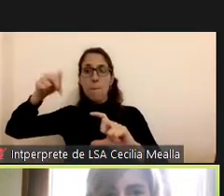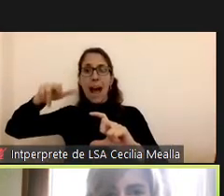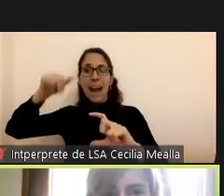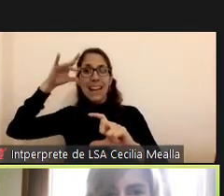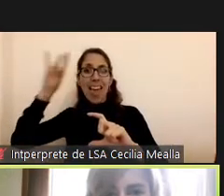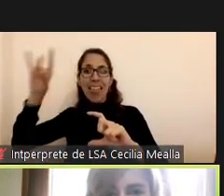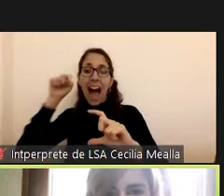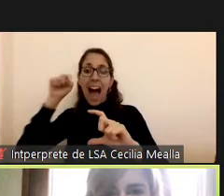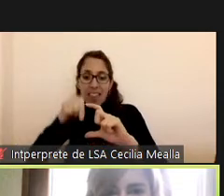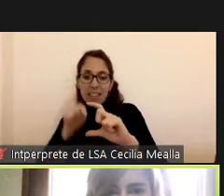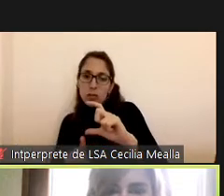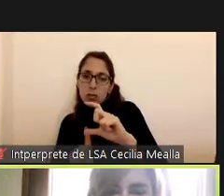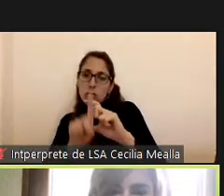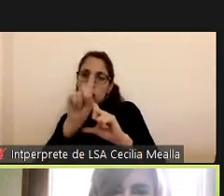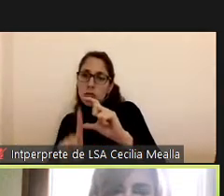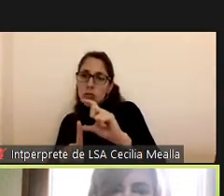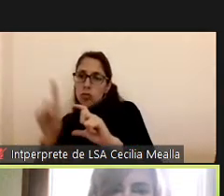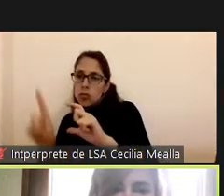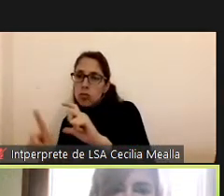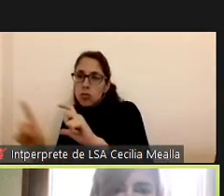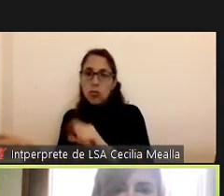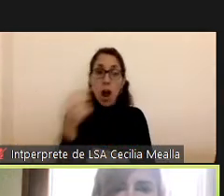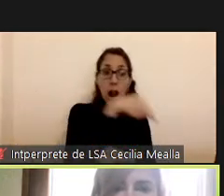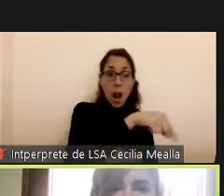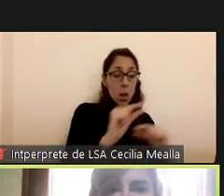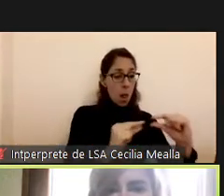Bien, ¿me siguen?